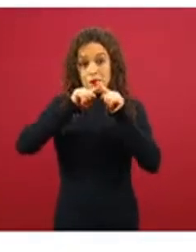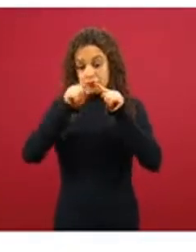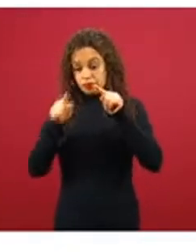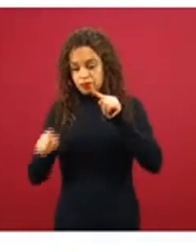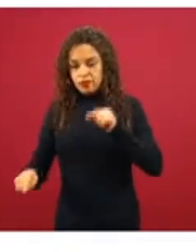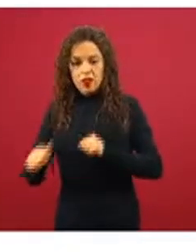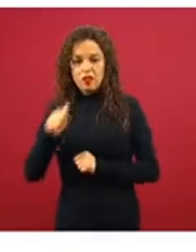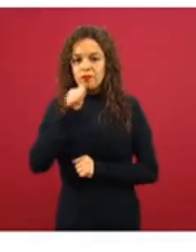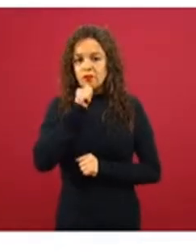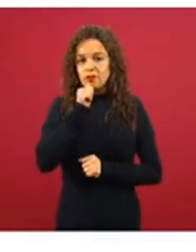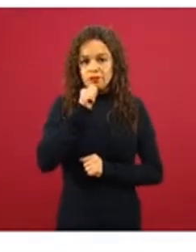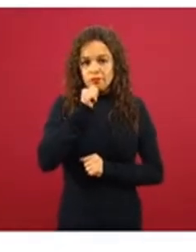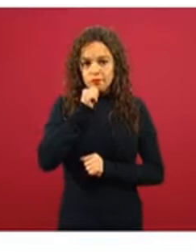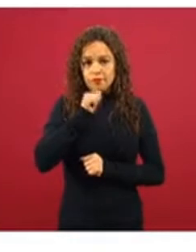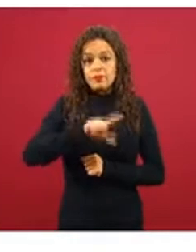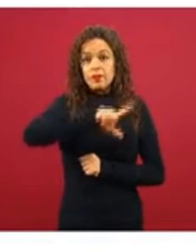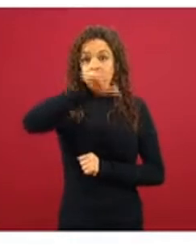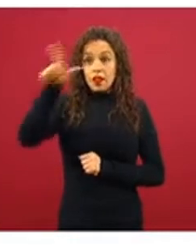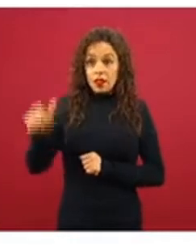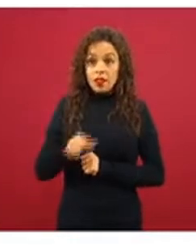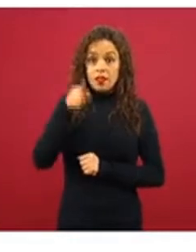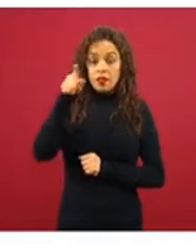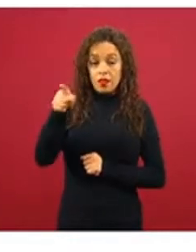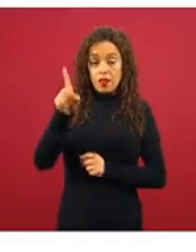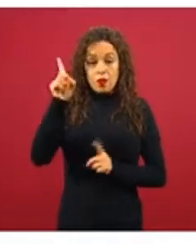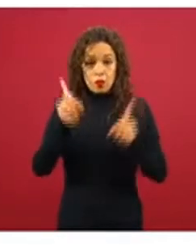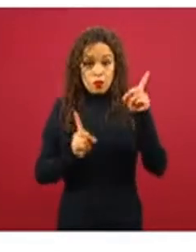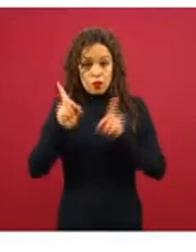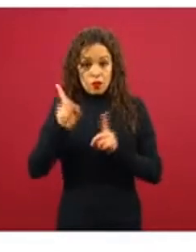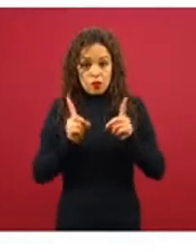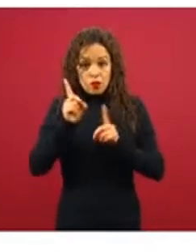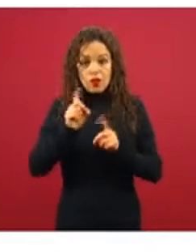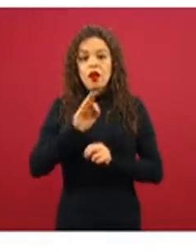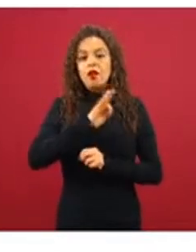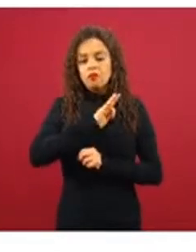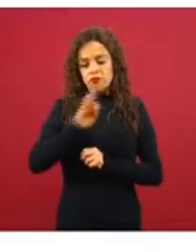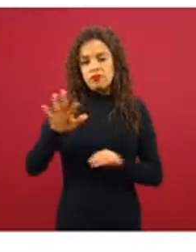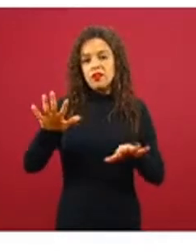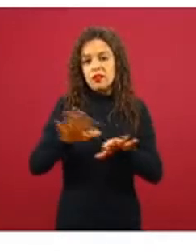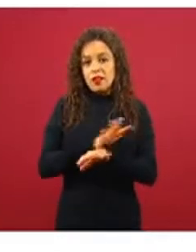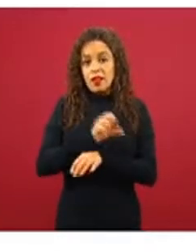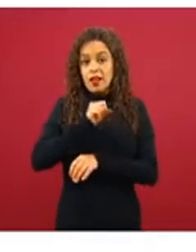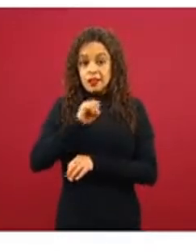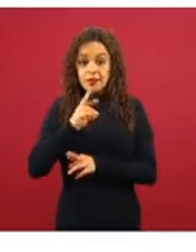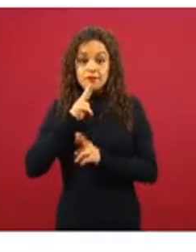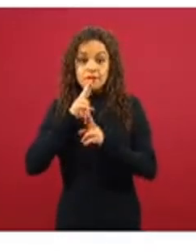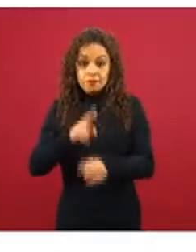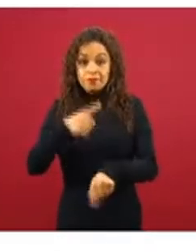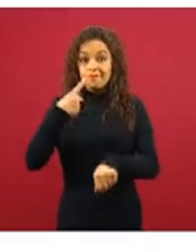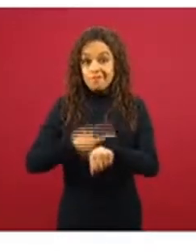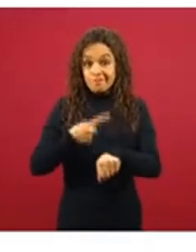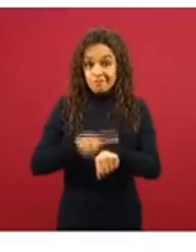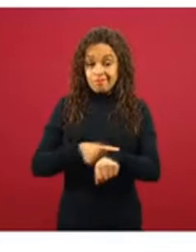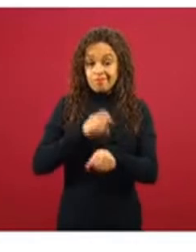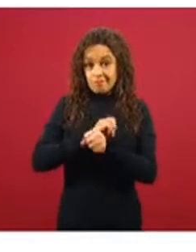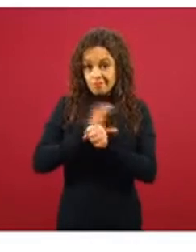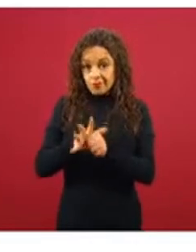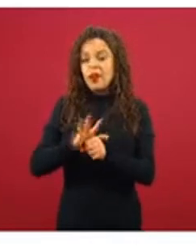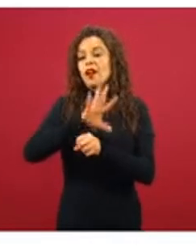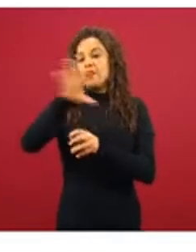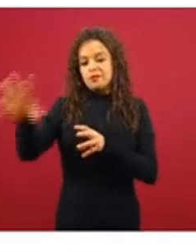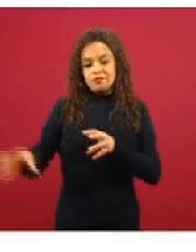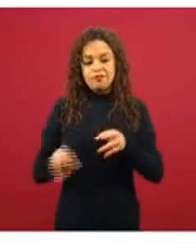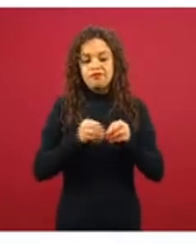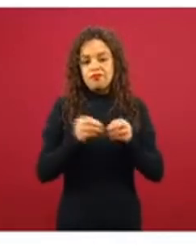sospechosos pasarán a ser en su momento parte de los casos confirmados en la medida que vayamos avanzando los días y en la medida que también